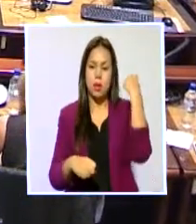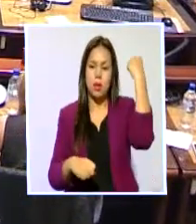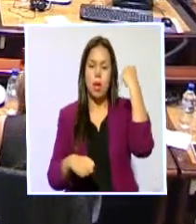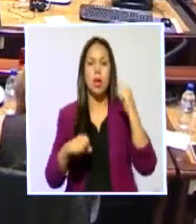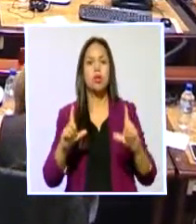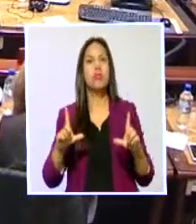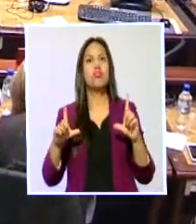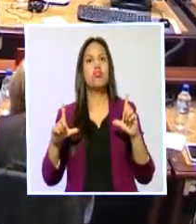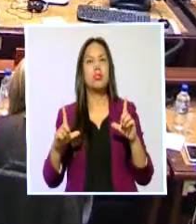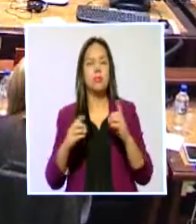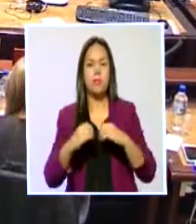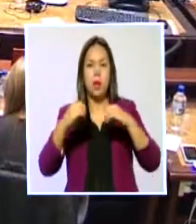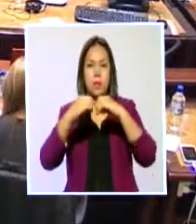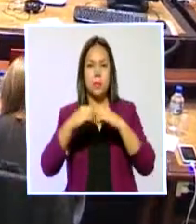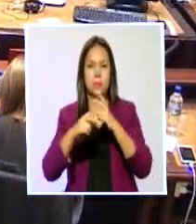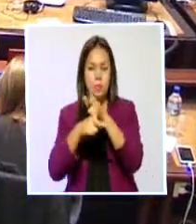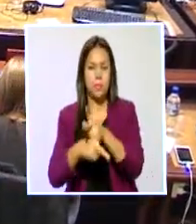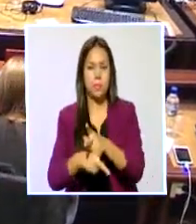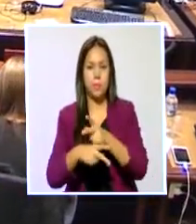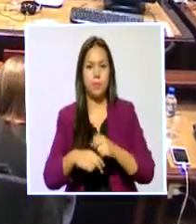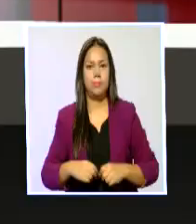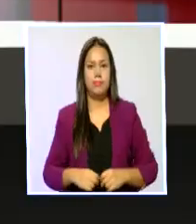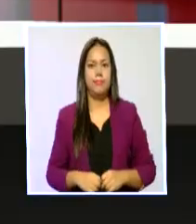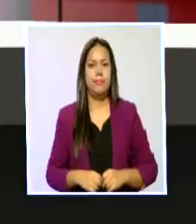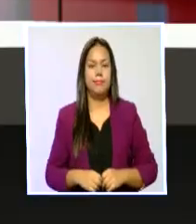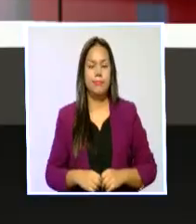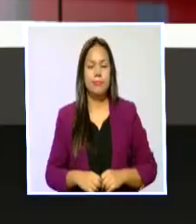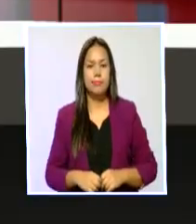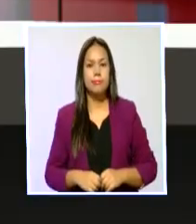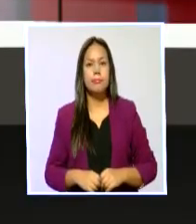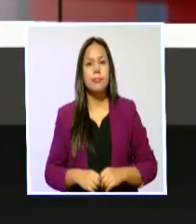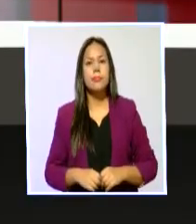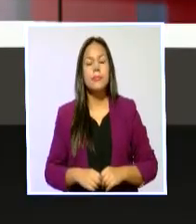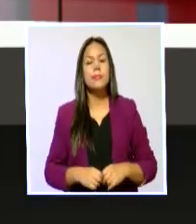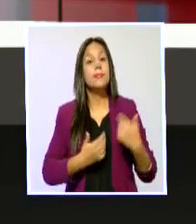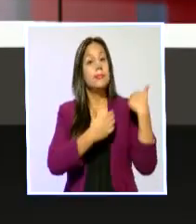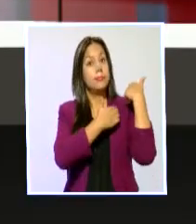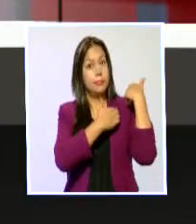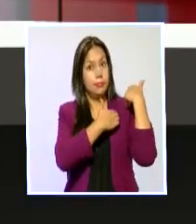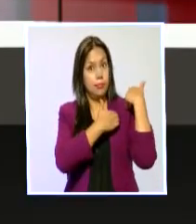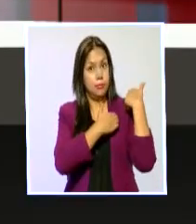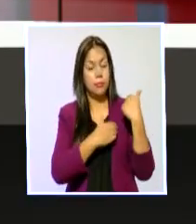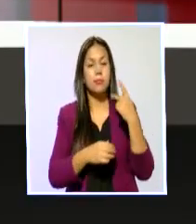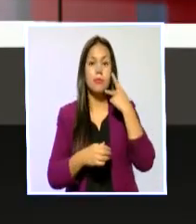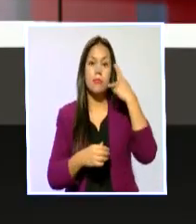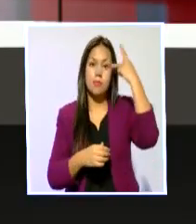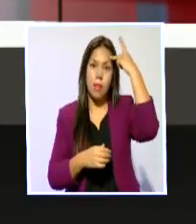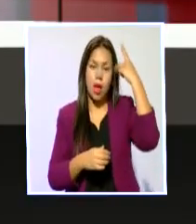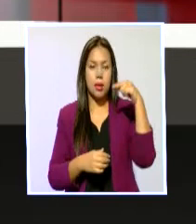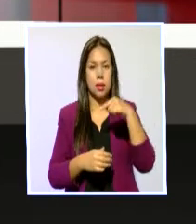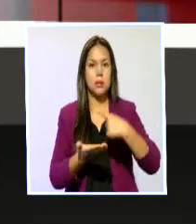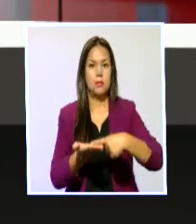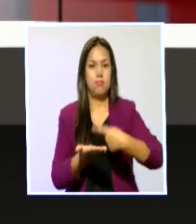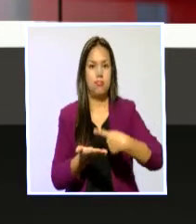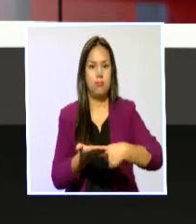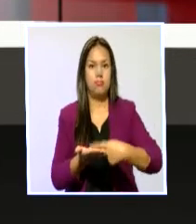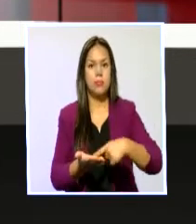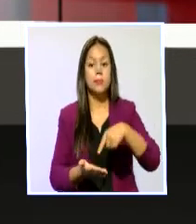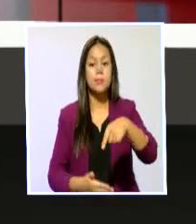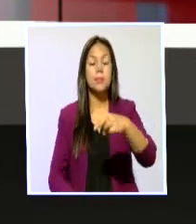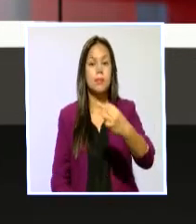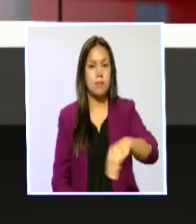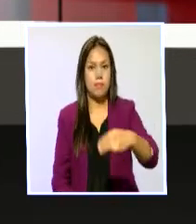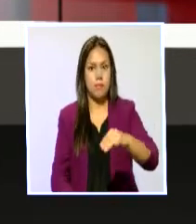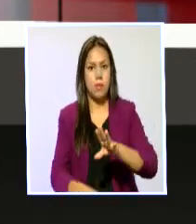derechos. Mariela Logroño, TVL Noticias. La responsabilidad parental centró el debate este miércoles al interior